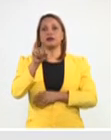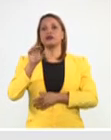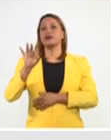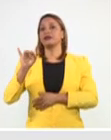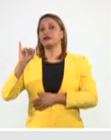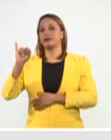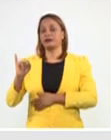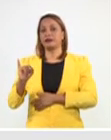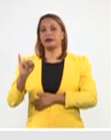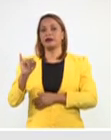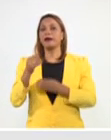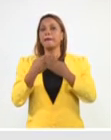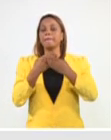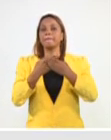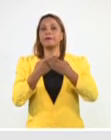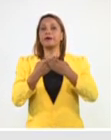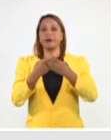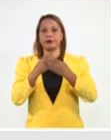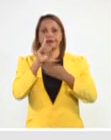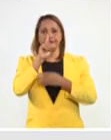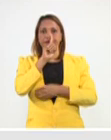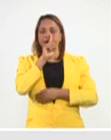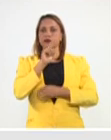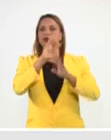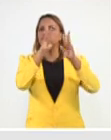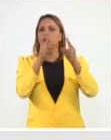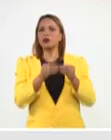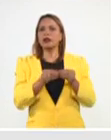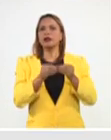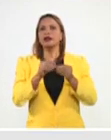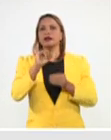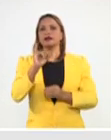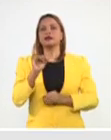8.221.186 y un total de